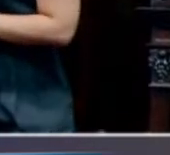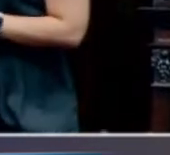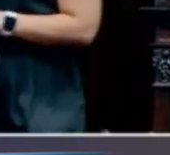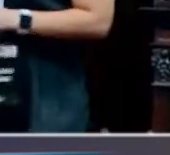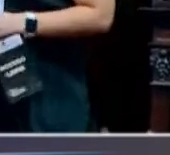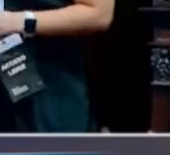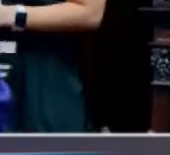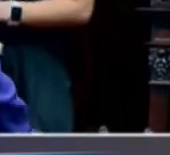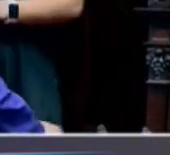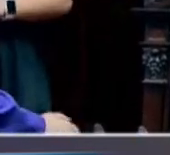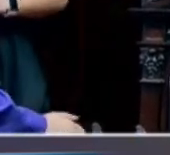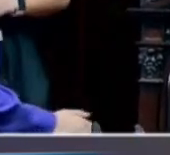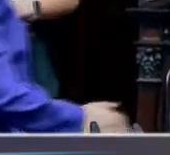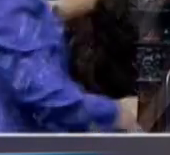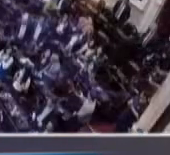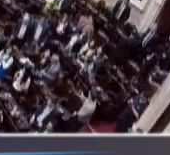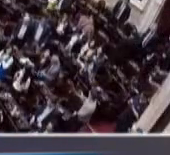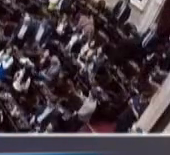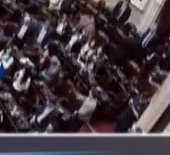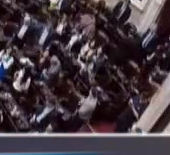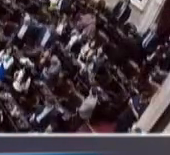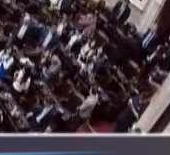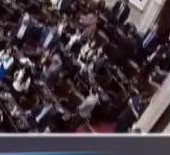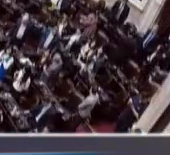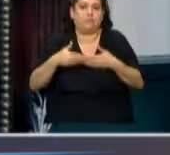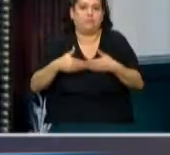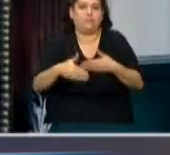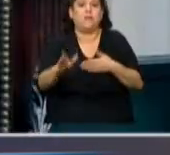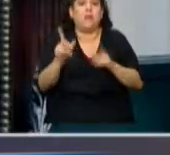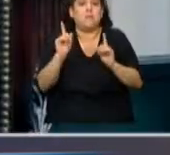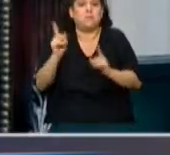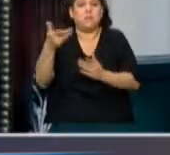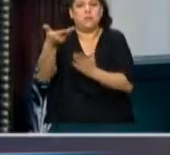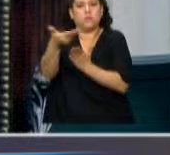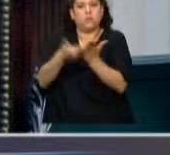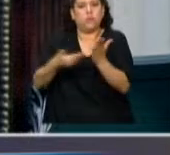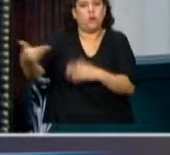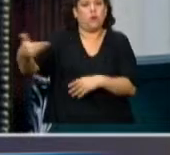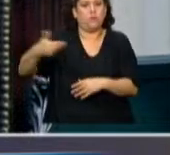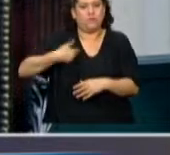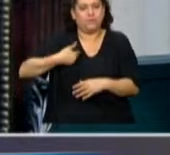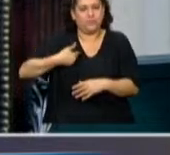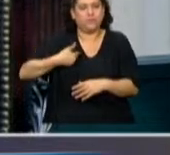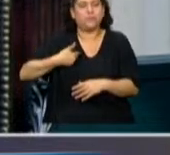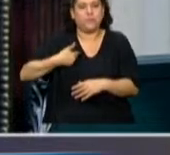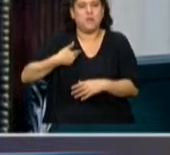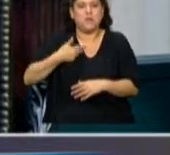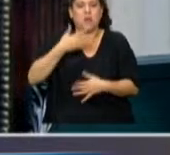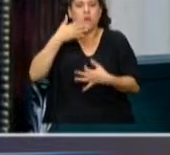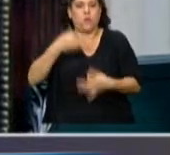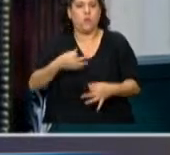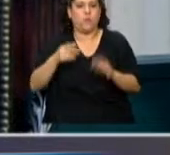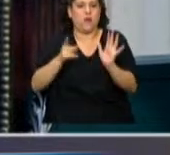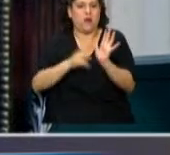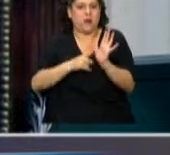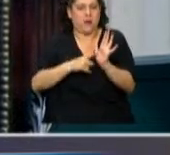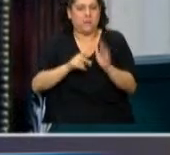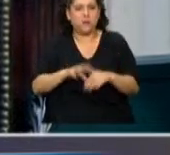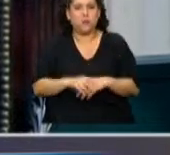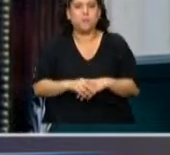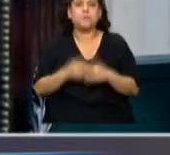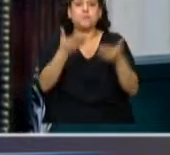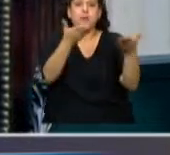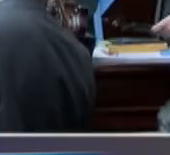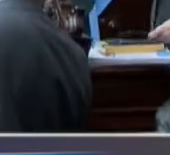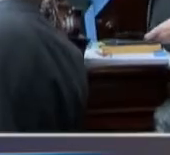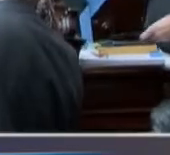eso implica también, bueno, un anticipo, ¿no? Porque no solamente una ley ómnibus, sino también la ley de ministerios que va a venir, en donde ya vamos